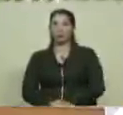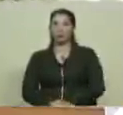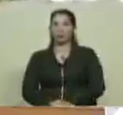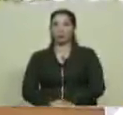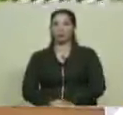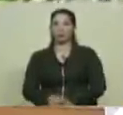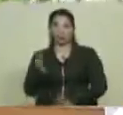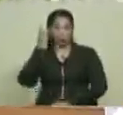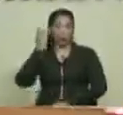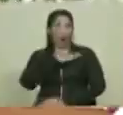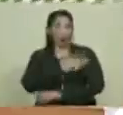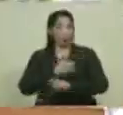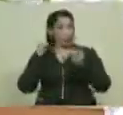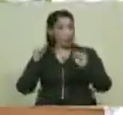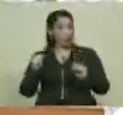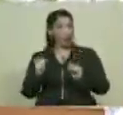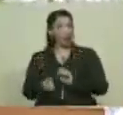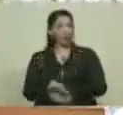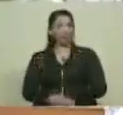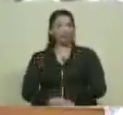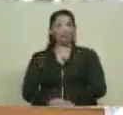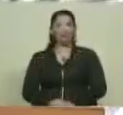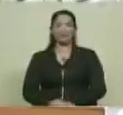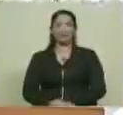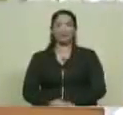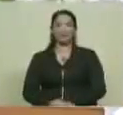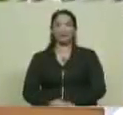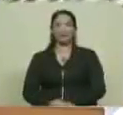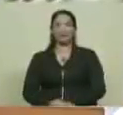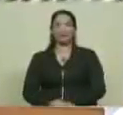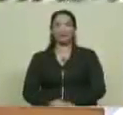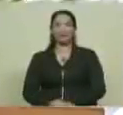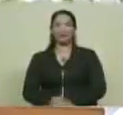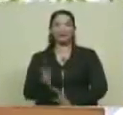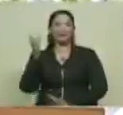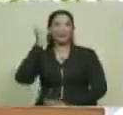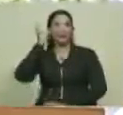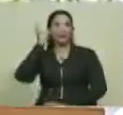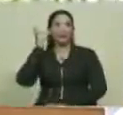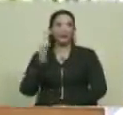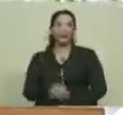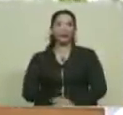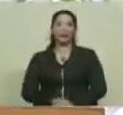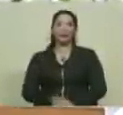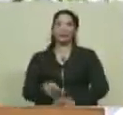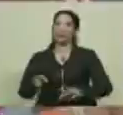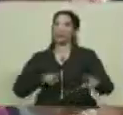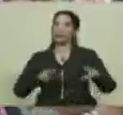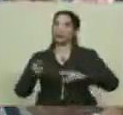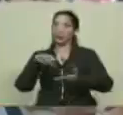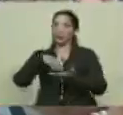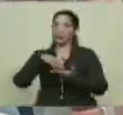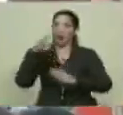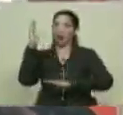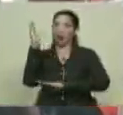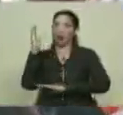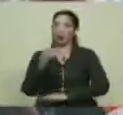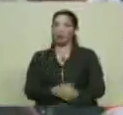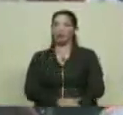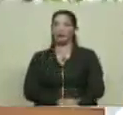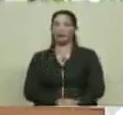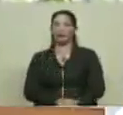poder, ¿verdad? Mujeres al poder. Licenciada Rosa Colmenares, contralora general del estado Lara.